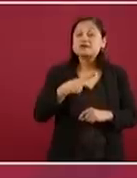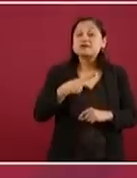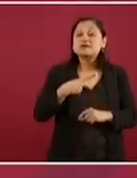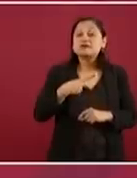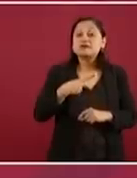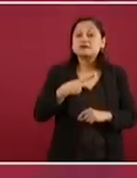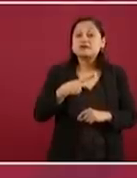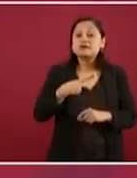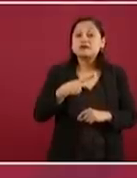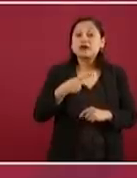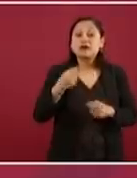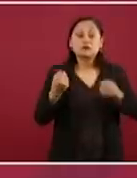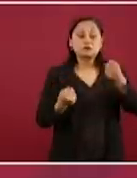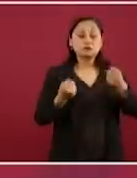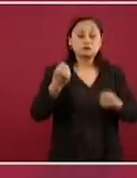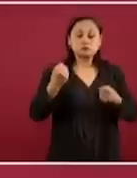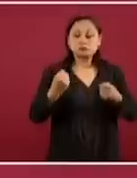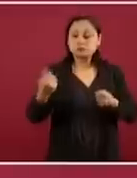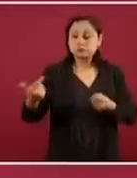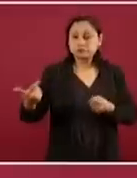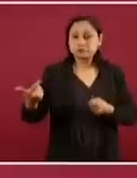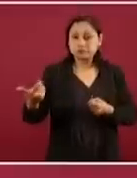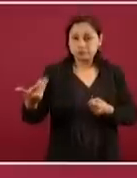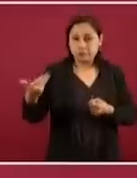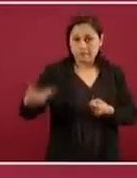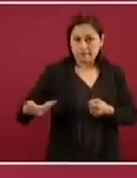voy a dar nada, no les voy a dar nada.